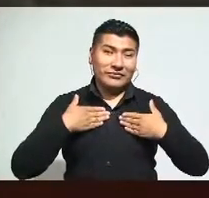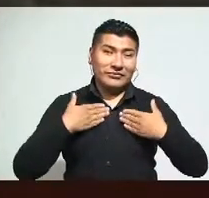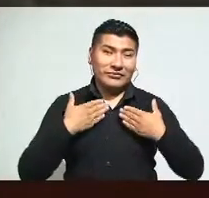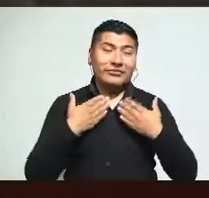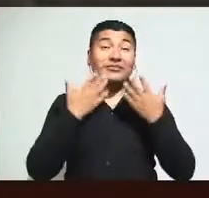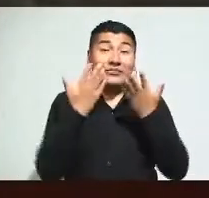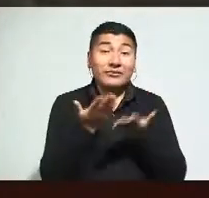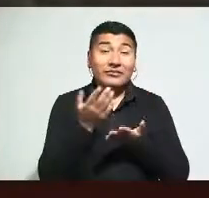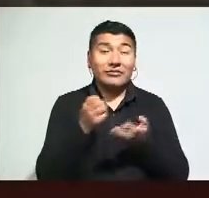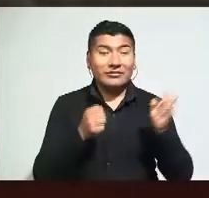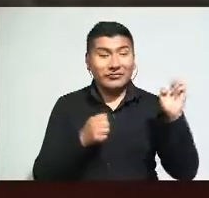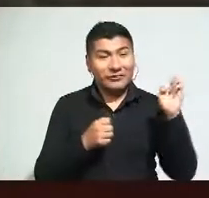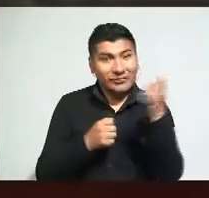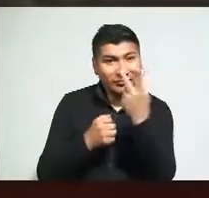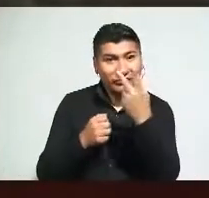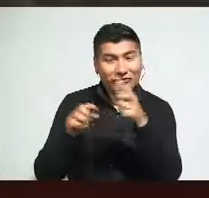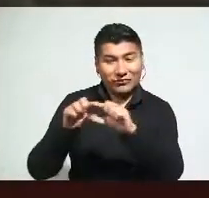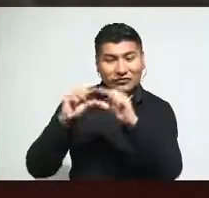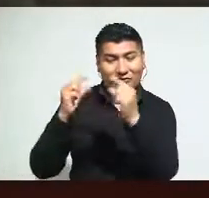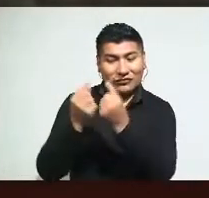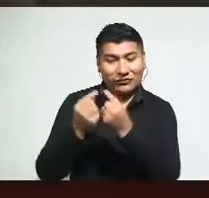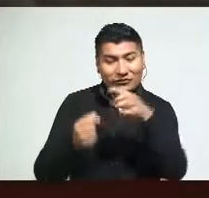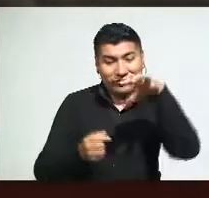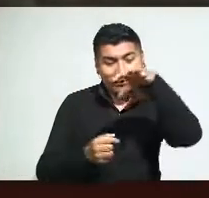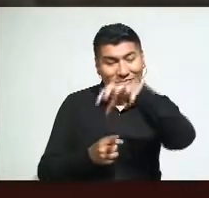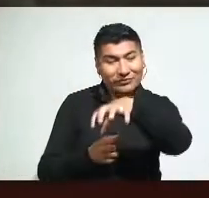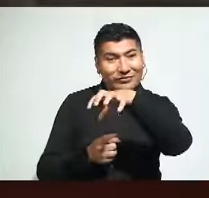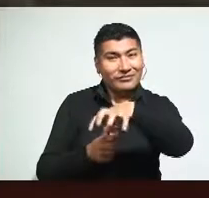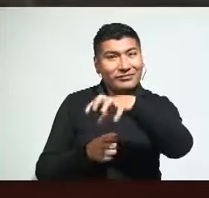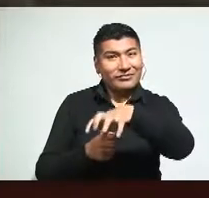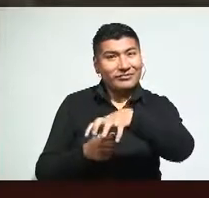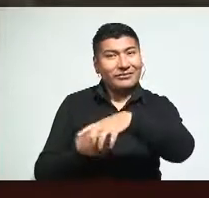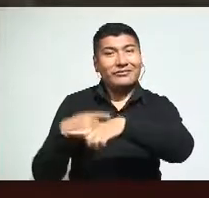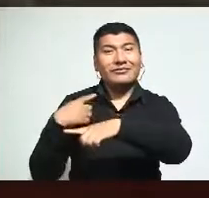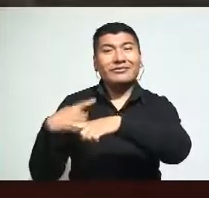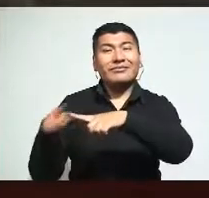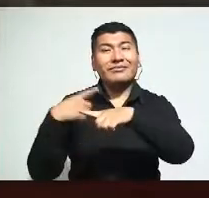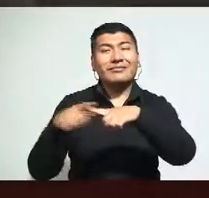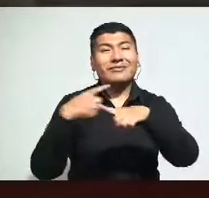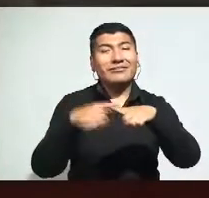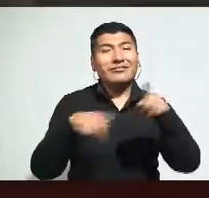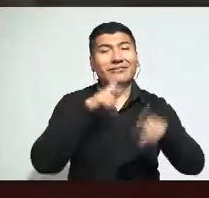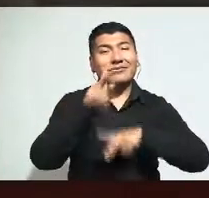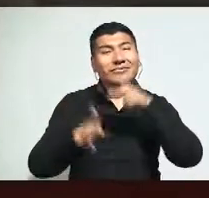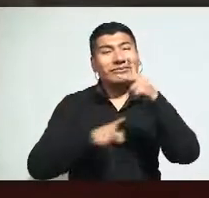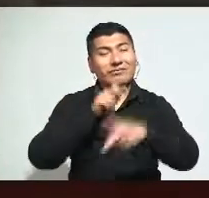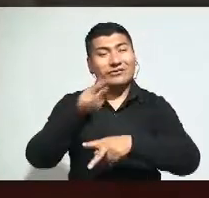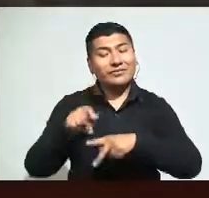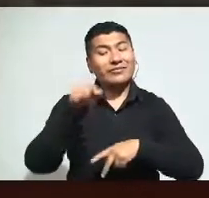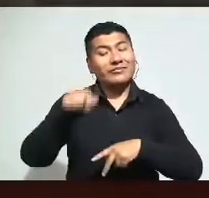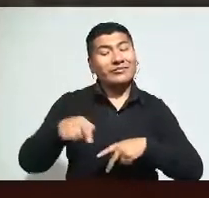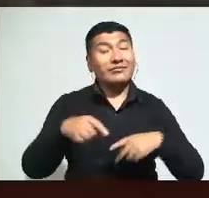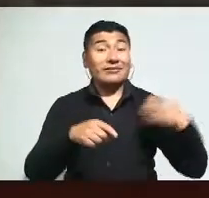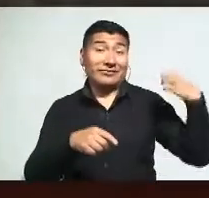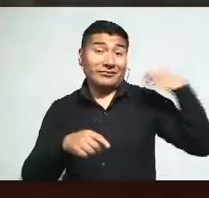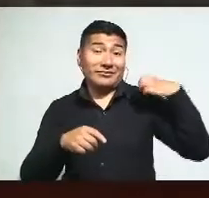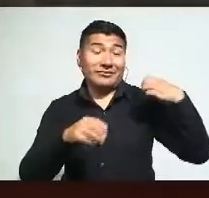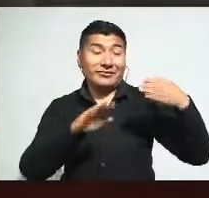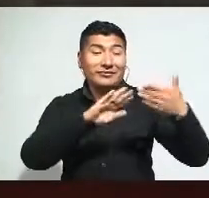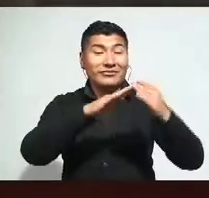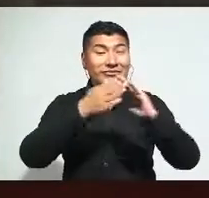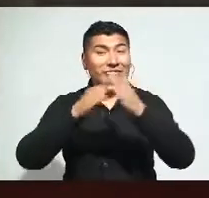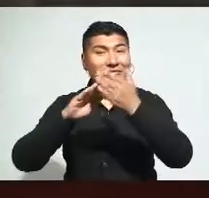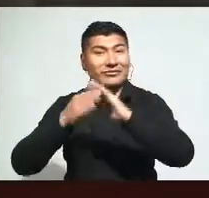hay un segundo grupo que incluye diversos personajes los jefes del pueblo